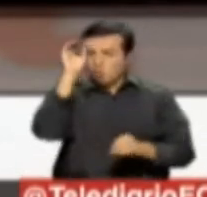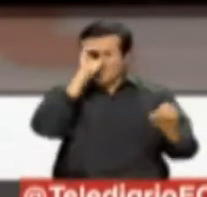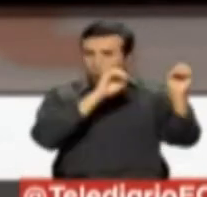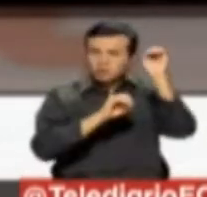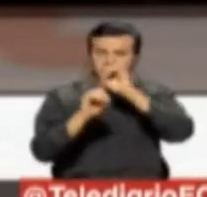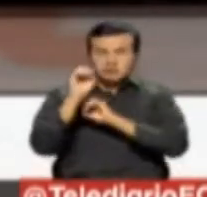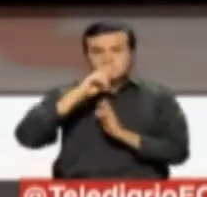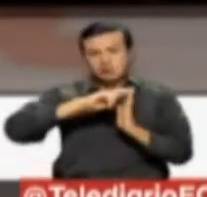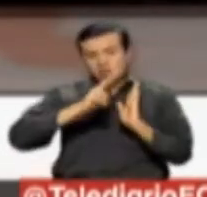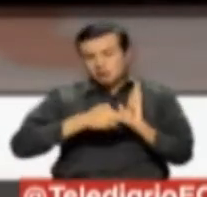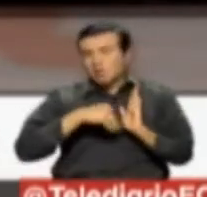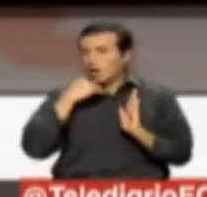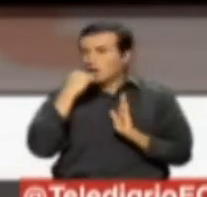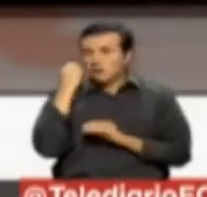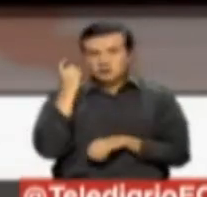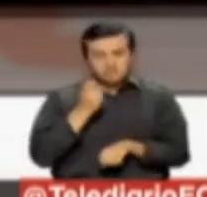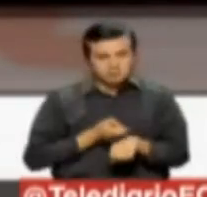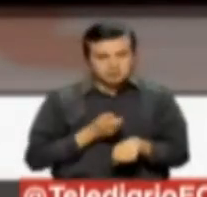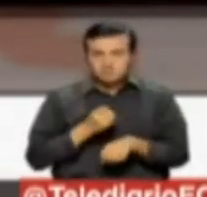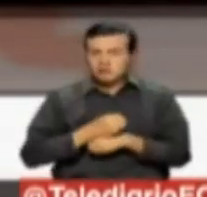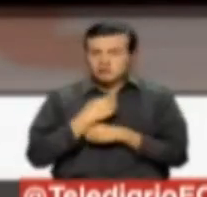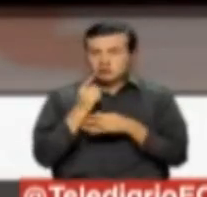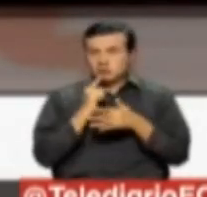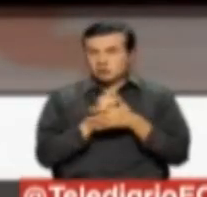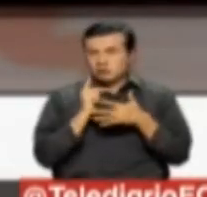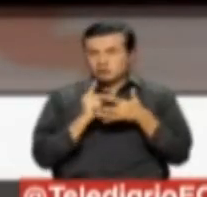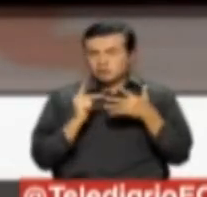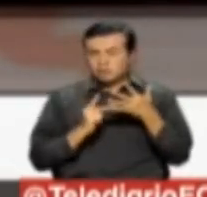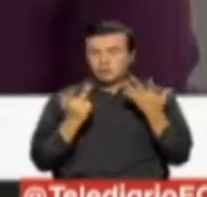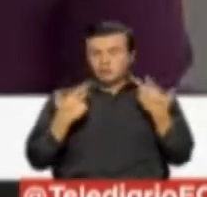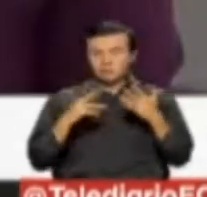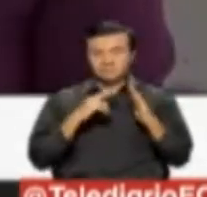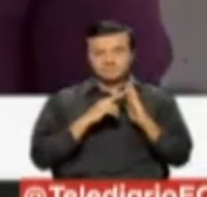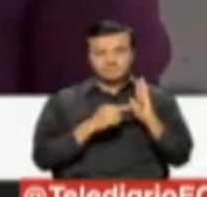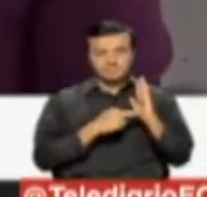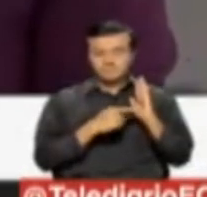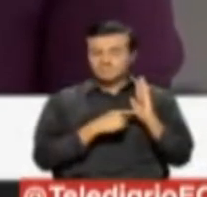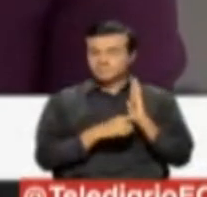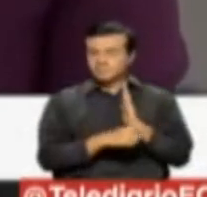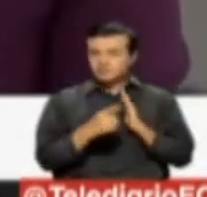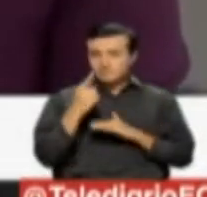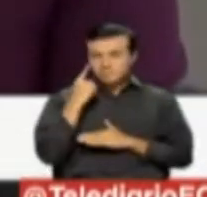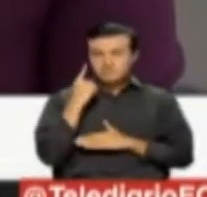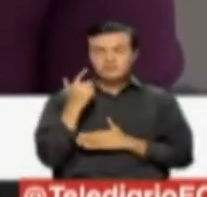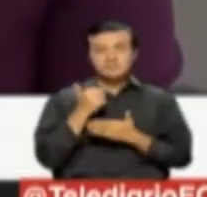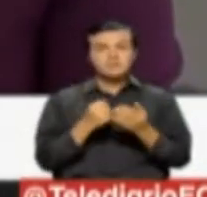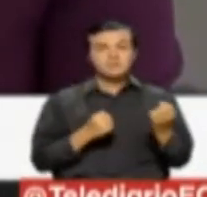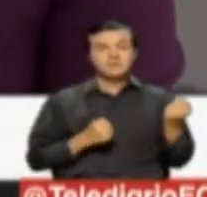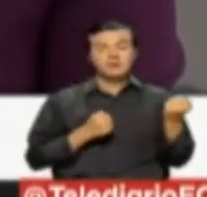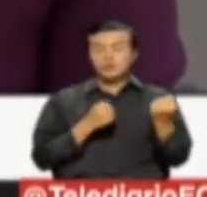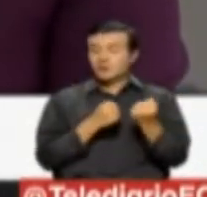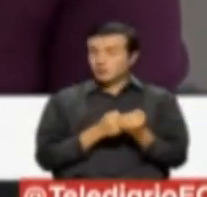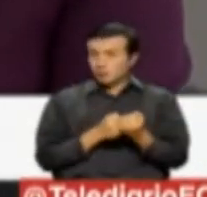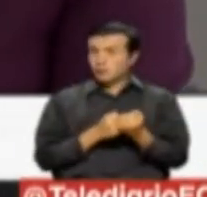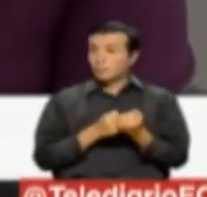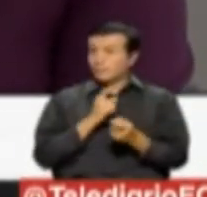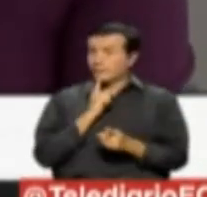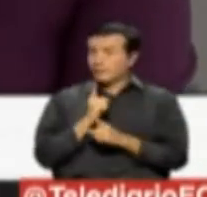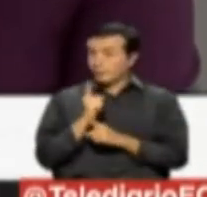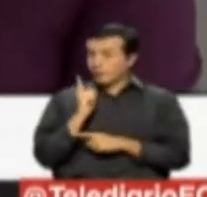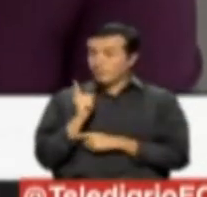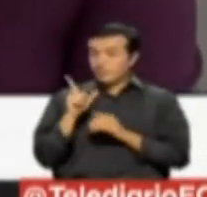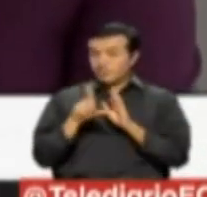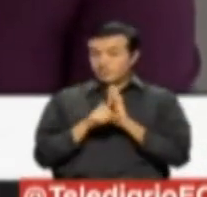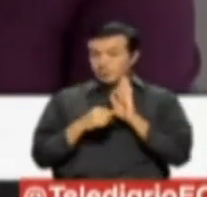sus comentarios de forma específica a cada uno de los reglamentos como lo mencionaba ustedes permite la aplicación precisamente del